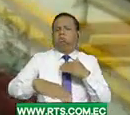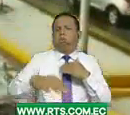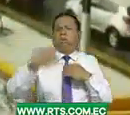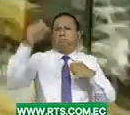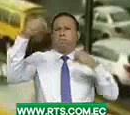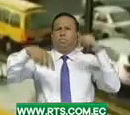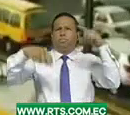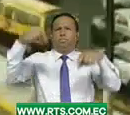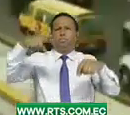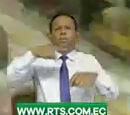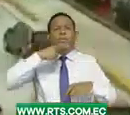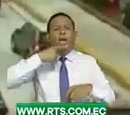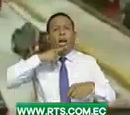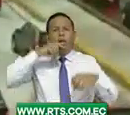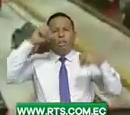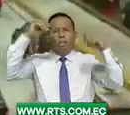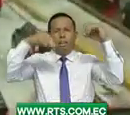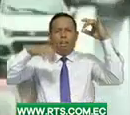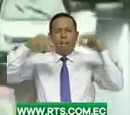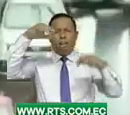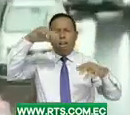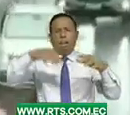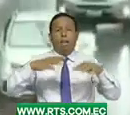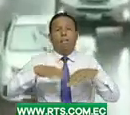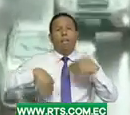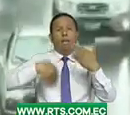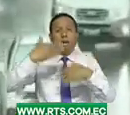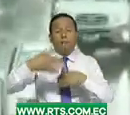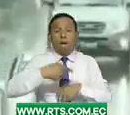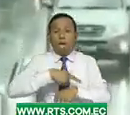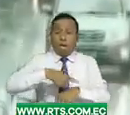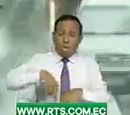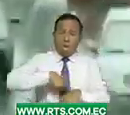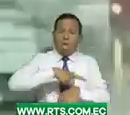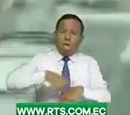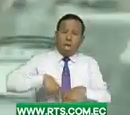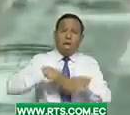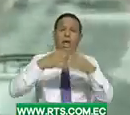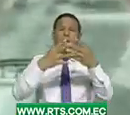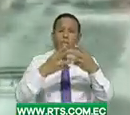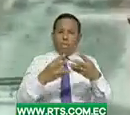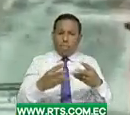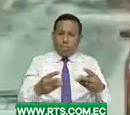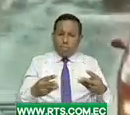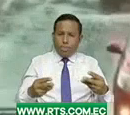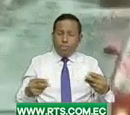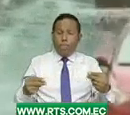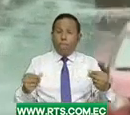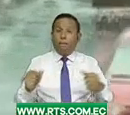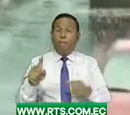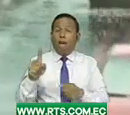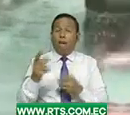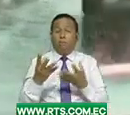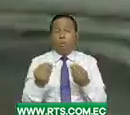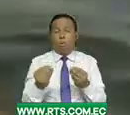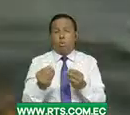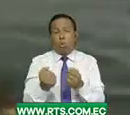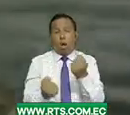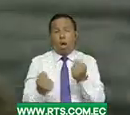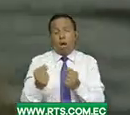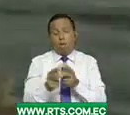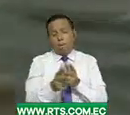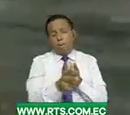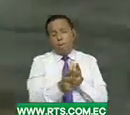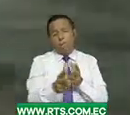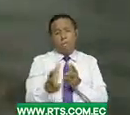hielo. Con el pasar de las horas, la vía se fue despejando, pero gran cantidad de carga vehicular hubo. En otro punto, sobre